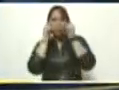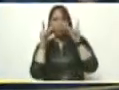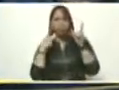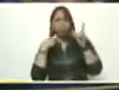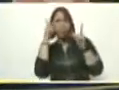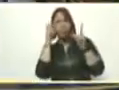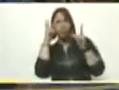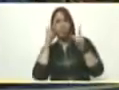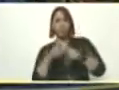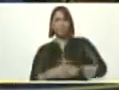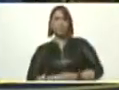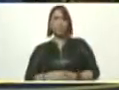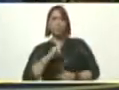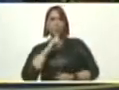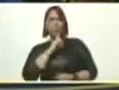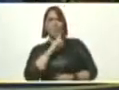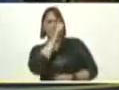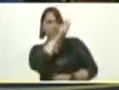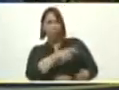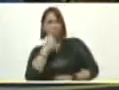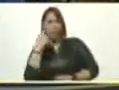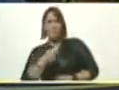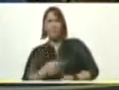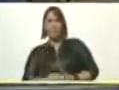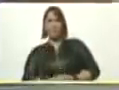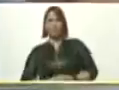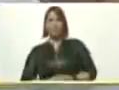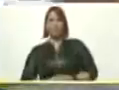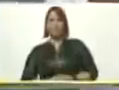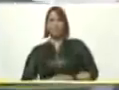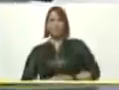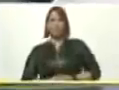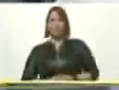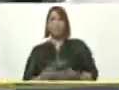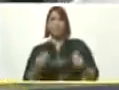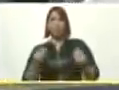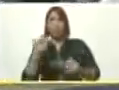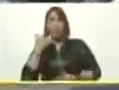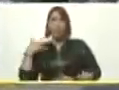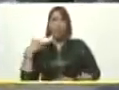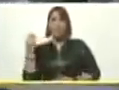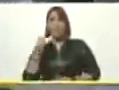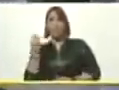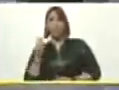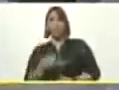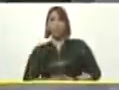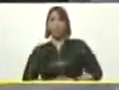había escuchado el nombre de él muy famoso